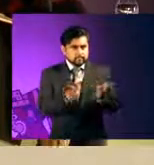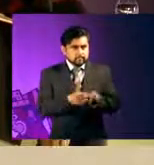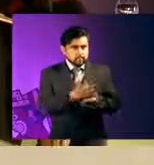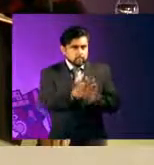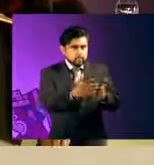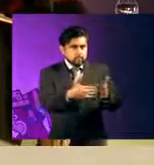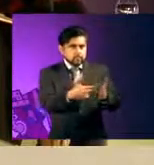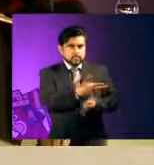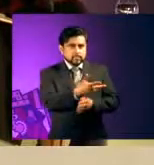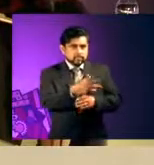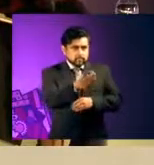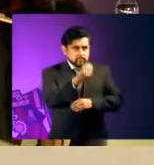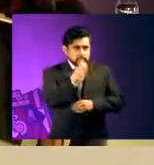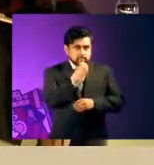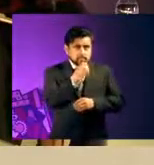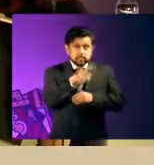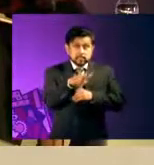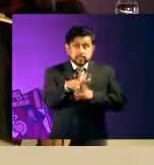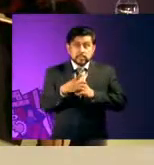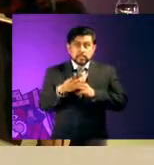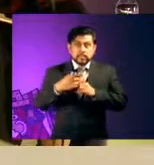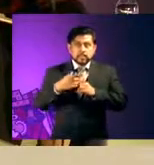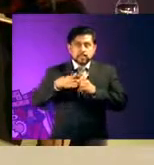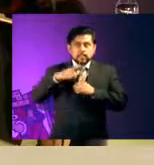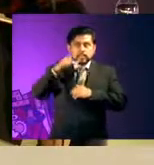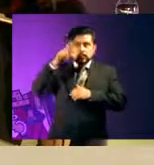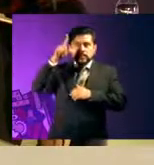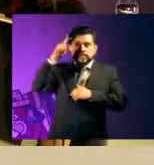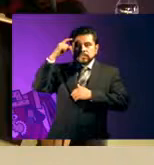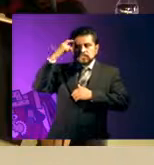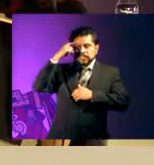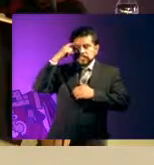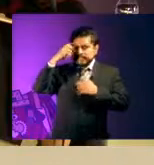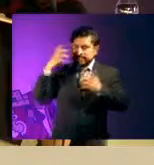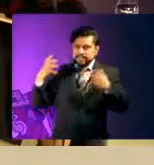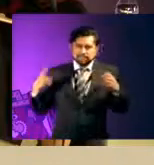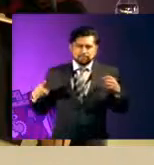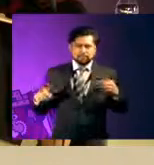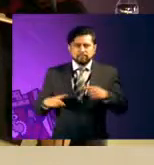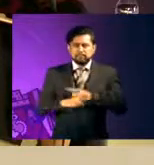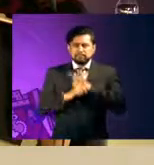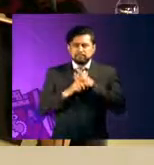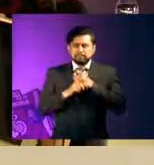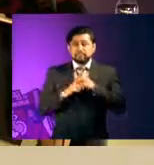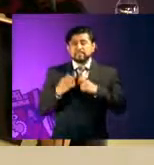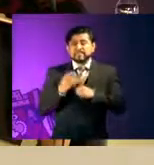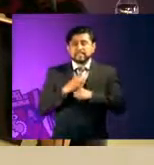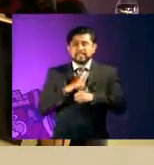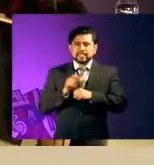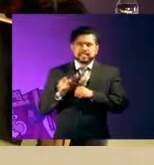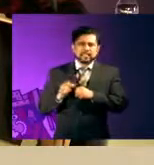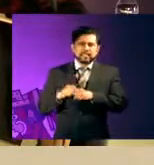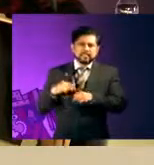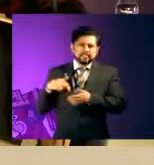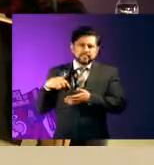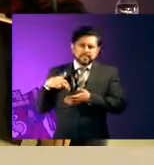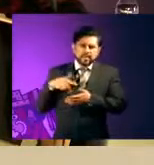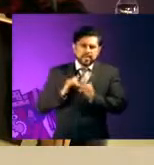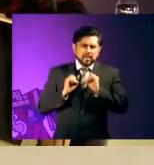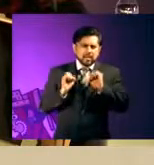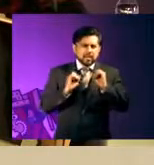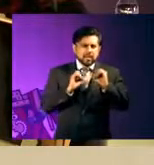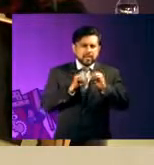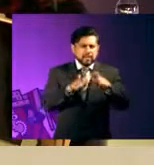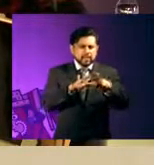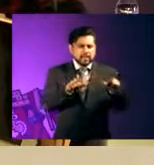sale hacia el lago y se ahoga en el lago y por la culpa el casi que